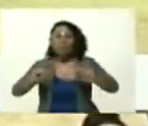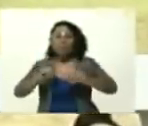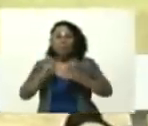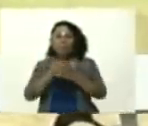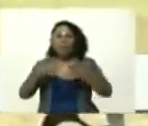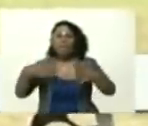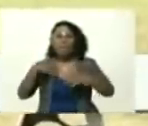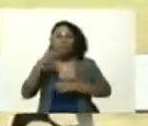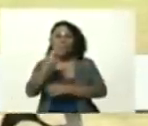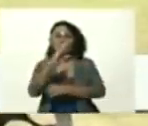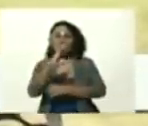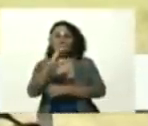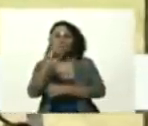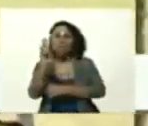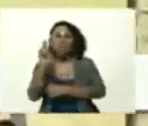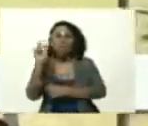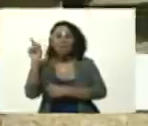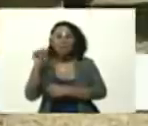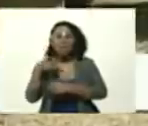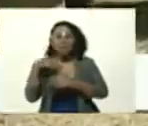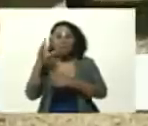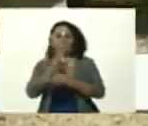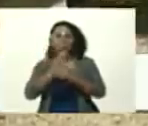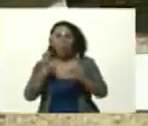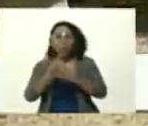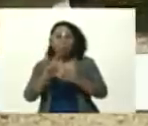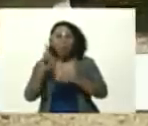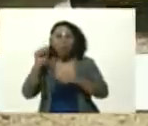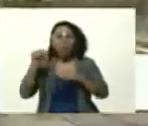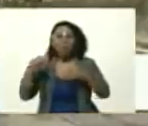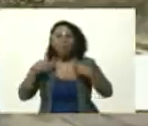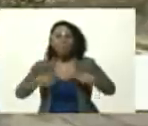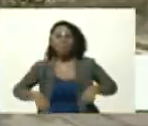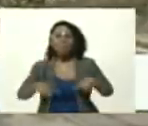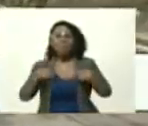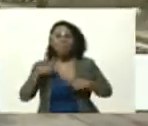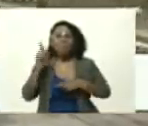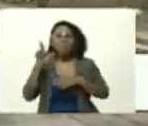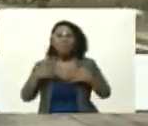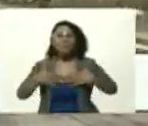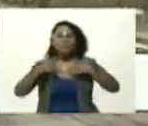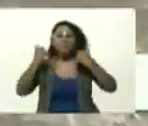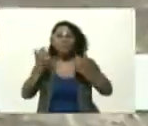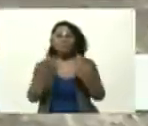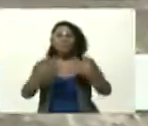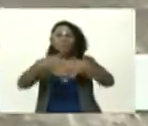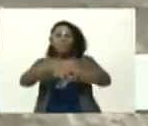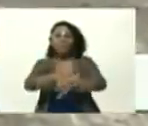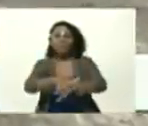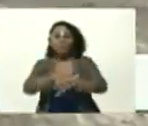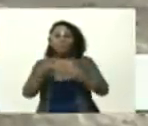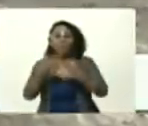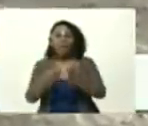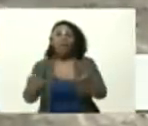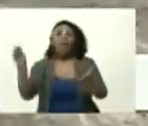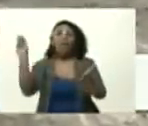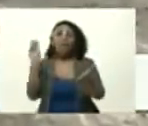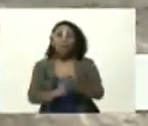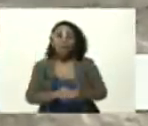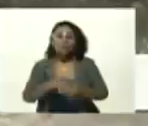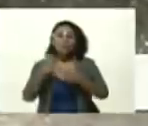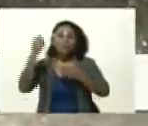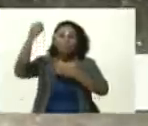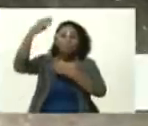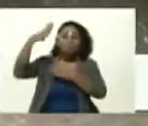de la Universidad Central de Venezuela, patrimonio cultural de la humanidad, para su rescate integral, para devolver la luz a